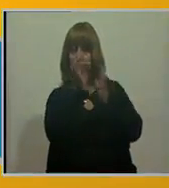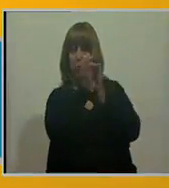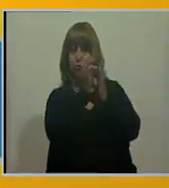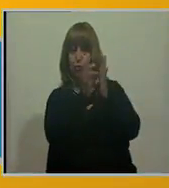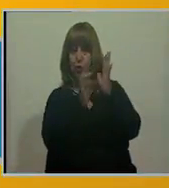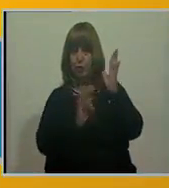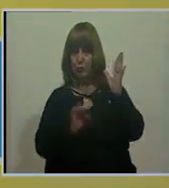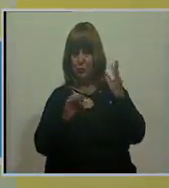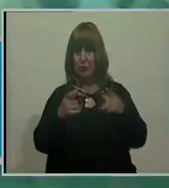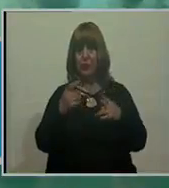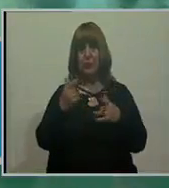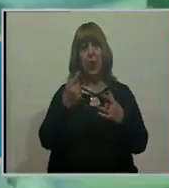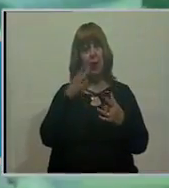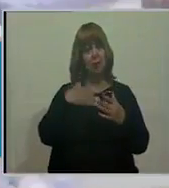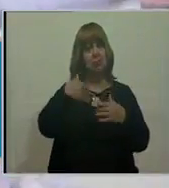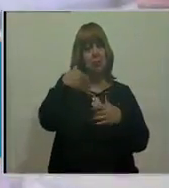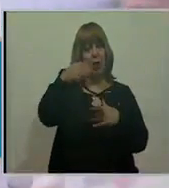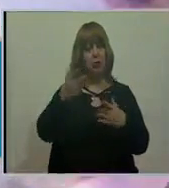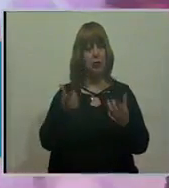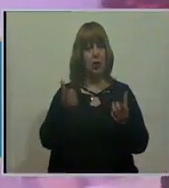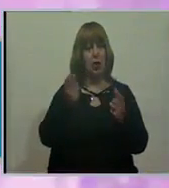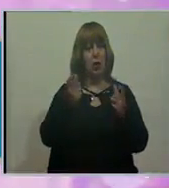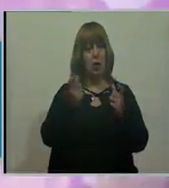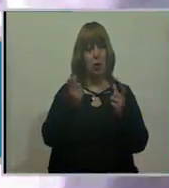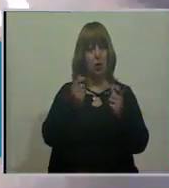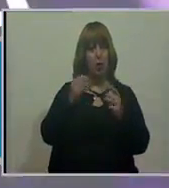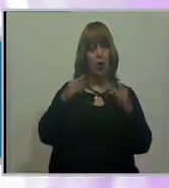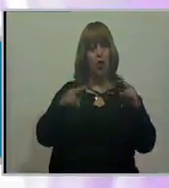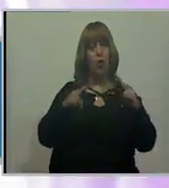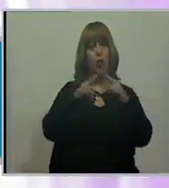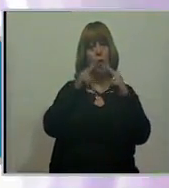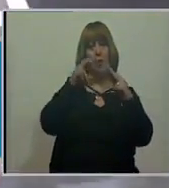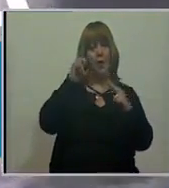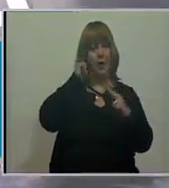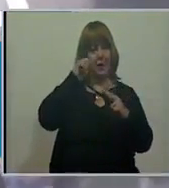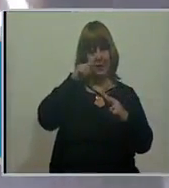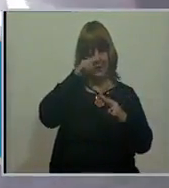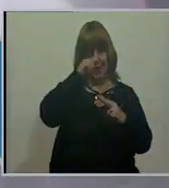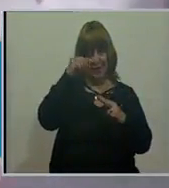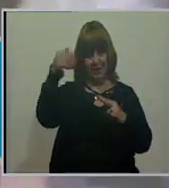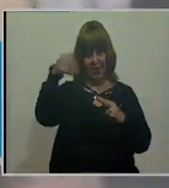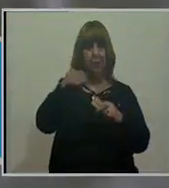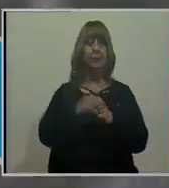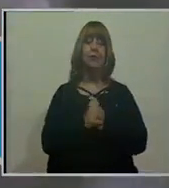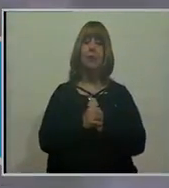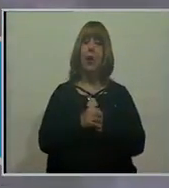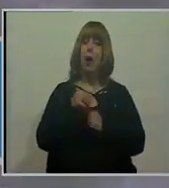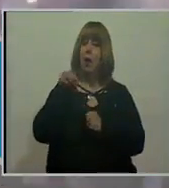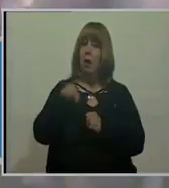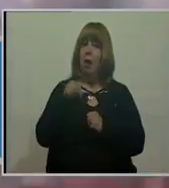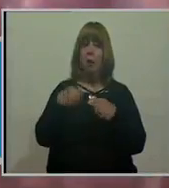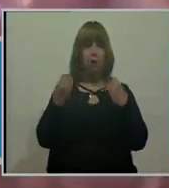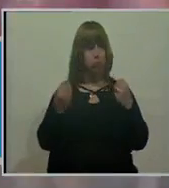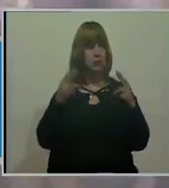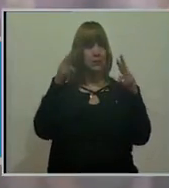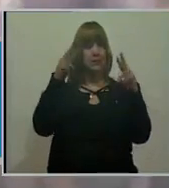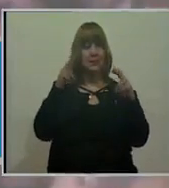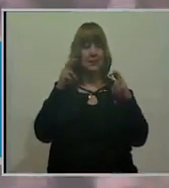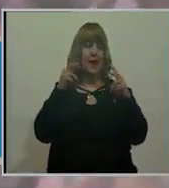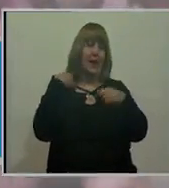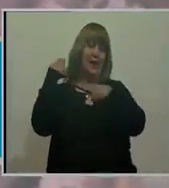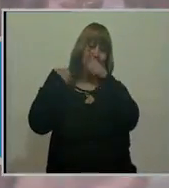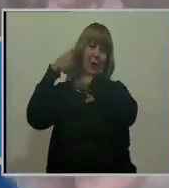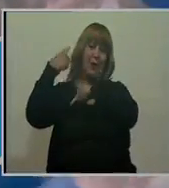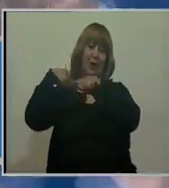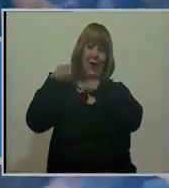G7. Tienen la palabra. Llega a Mendoza siete reinas, siete mujeres, siete historias de vida. Esta